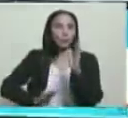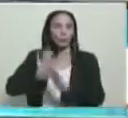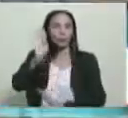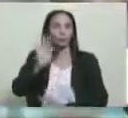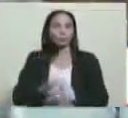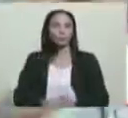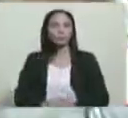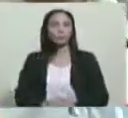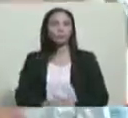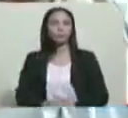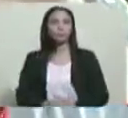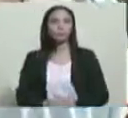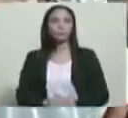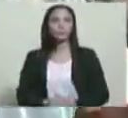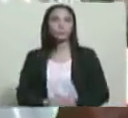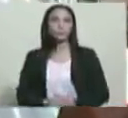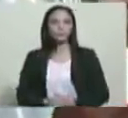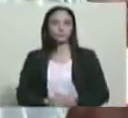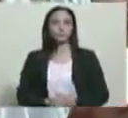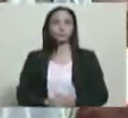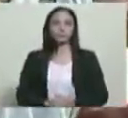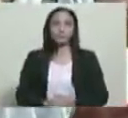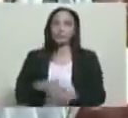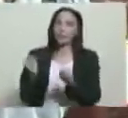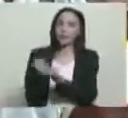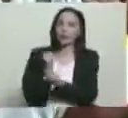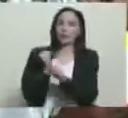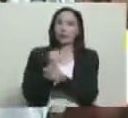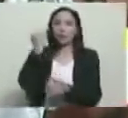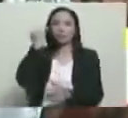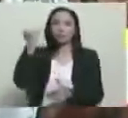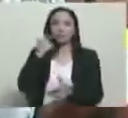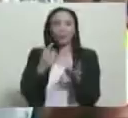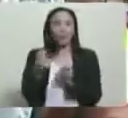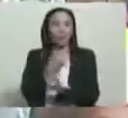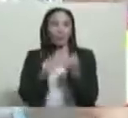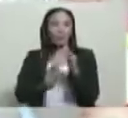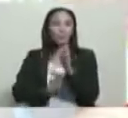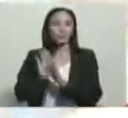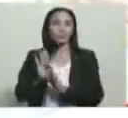para producir, para trabajar, para proyectos de emprendedores económicos.